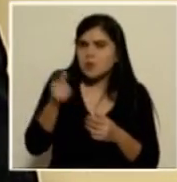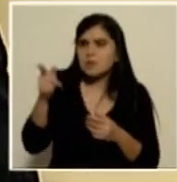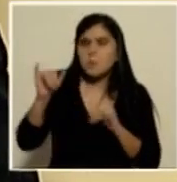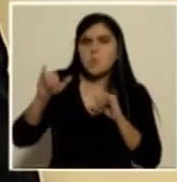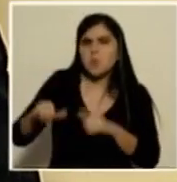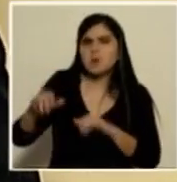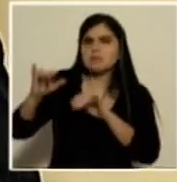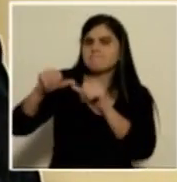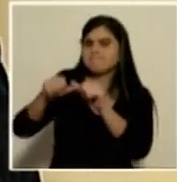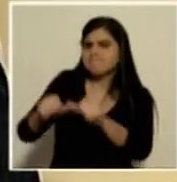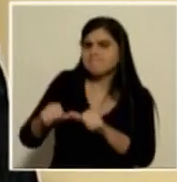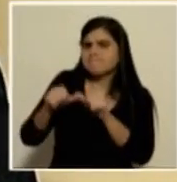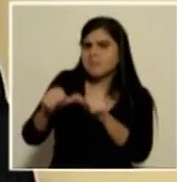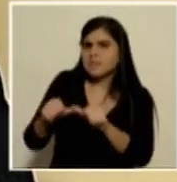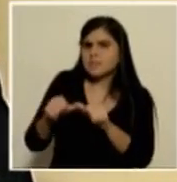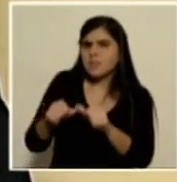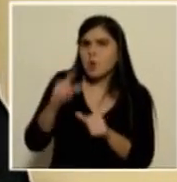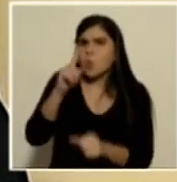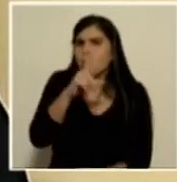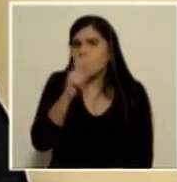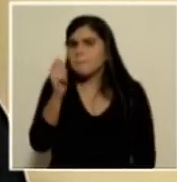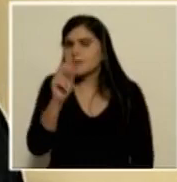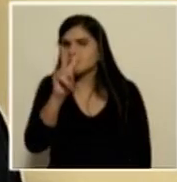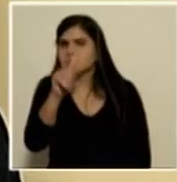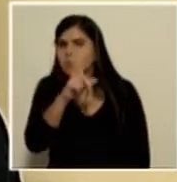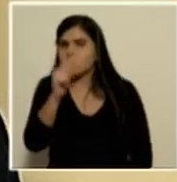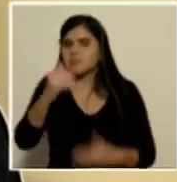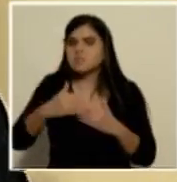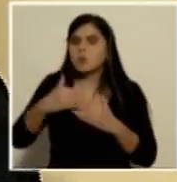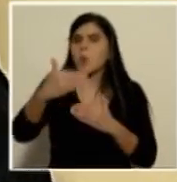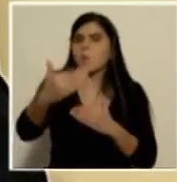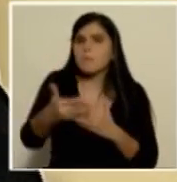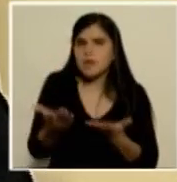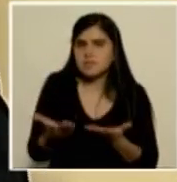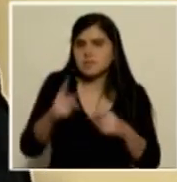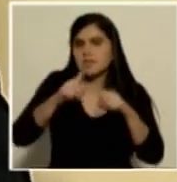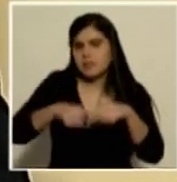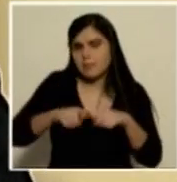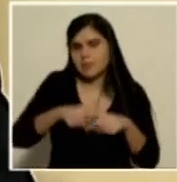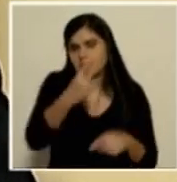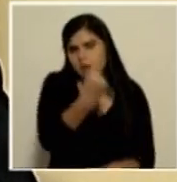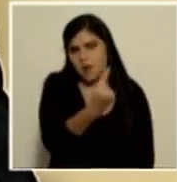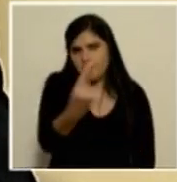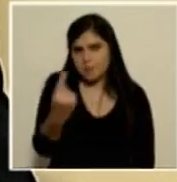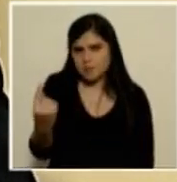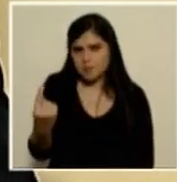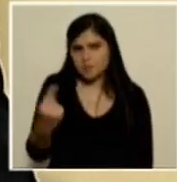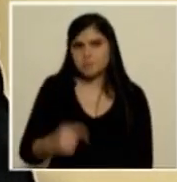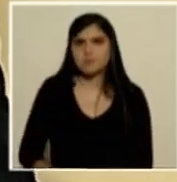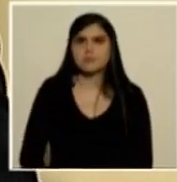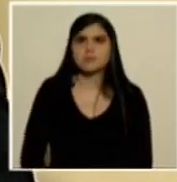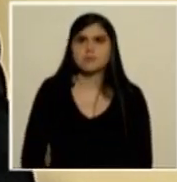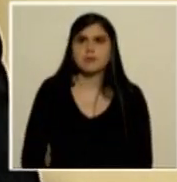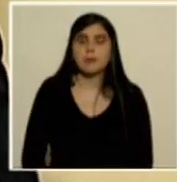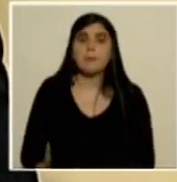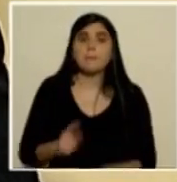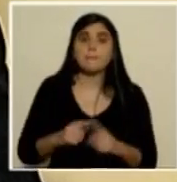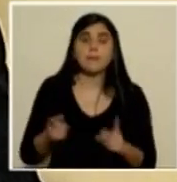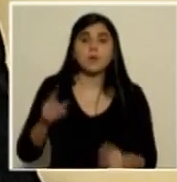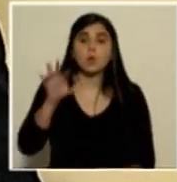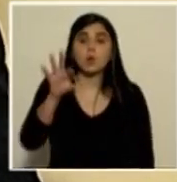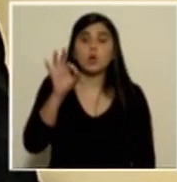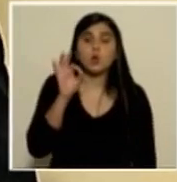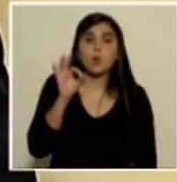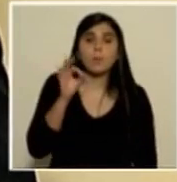persistir incluso 1 mes, 2 meses o más, dependiendo de las personas, ¿verdad? Y lo que encontramos entonces a veces